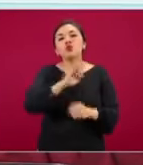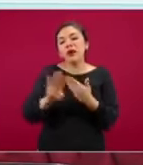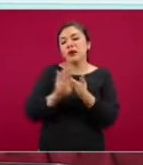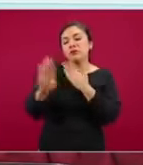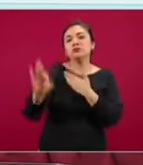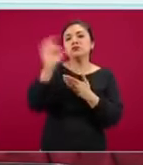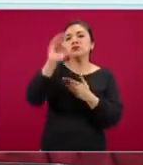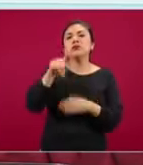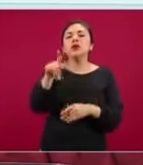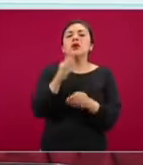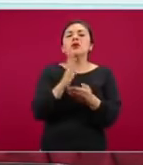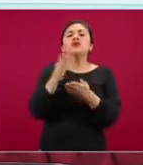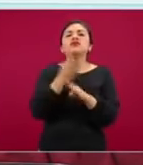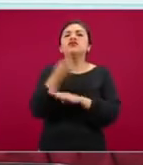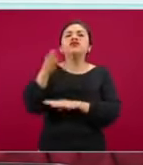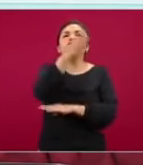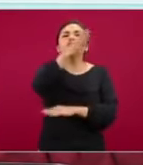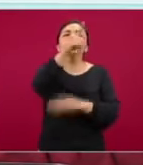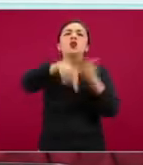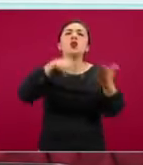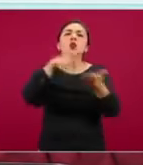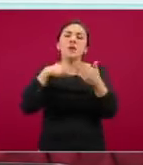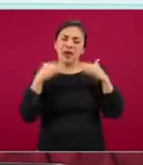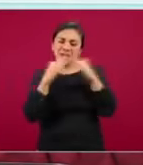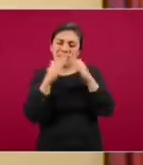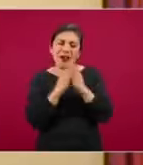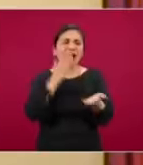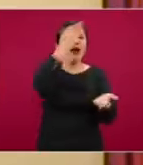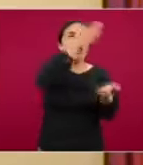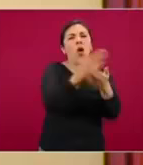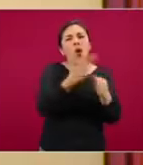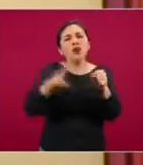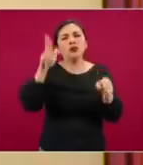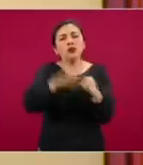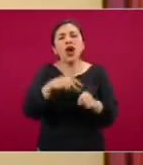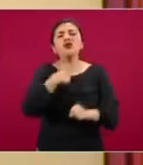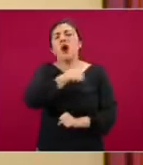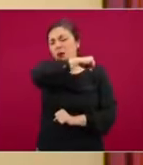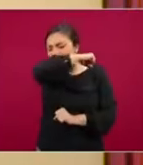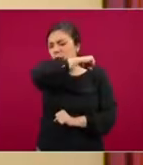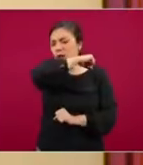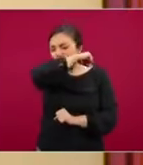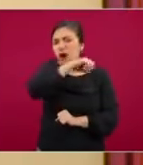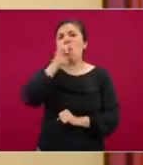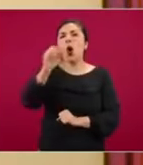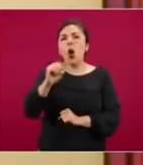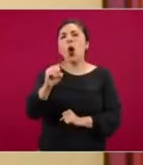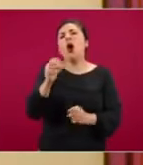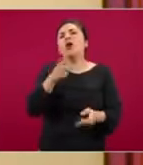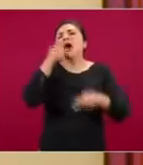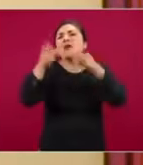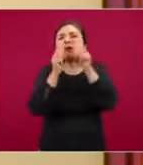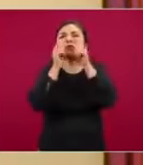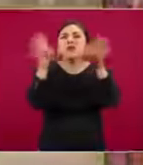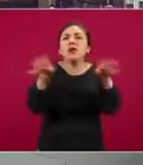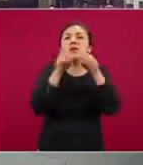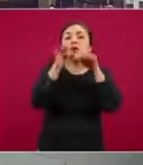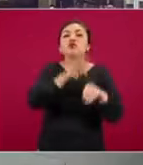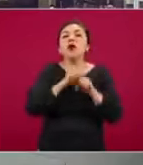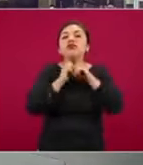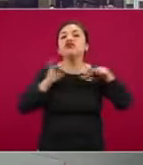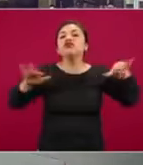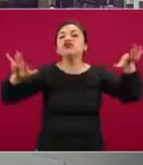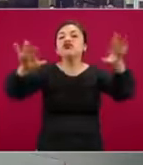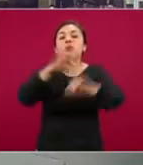que en el trayecto de mi domicilio a la unidad de salud, mi tos, mis estornudos estén dispersando el